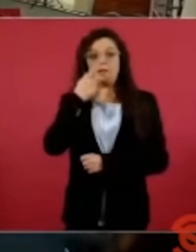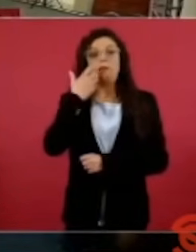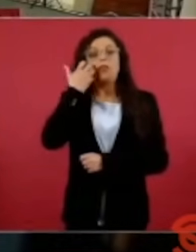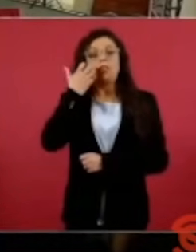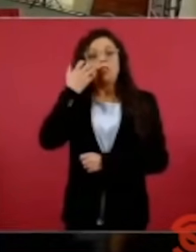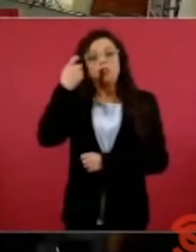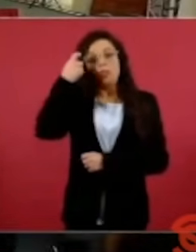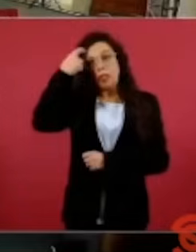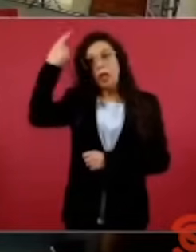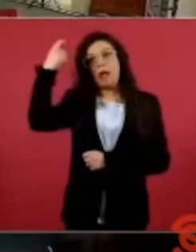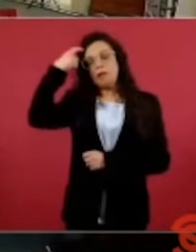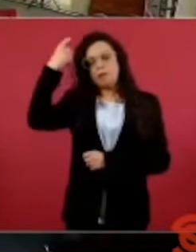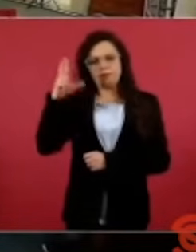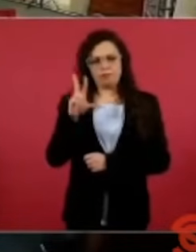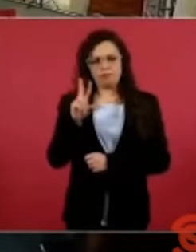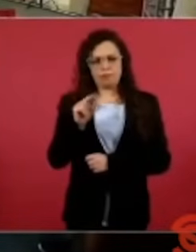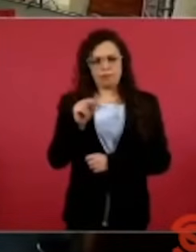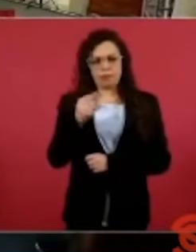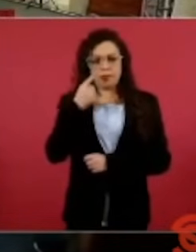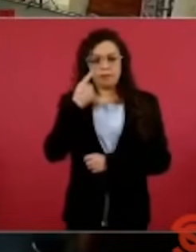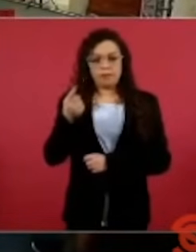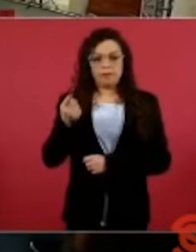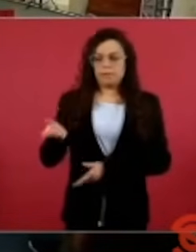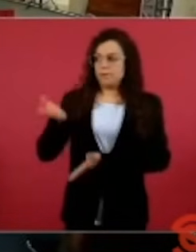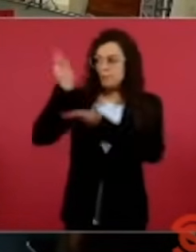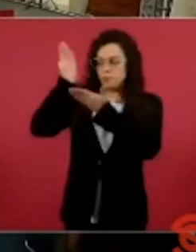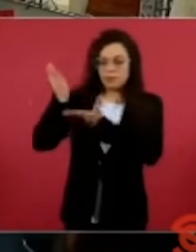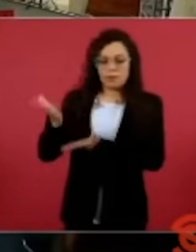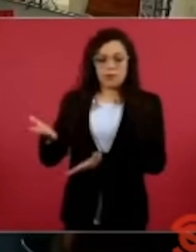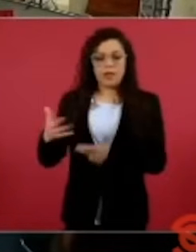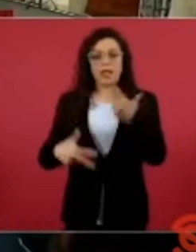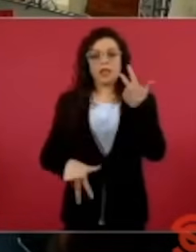que son 13 Ayer me